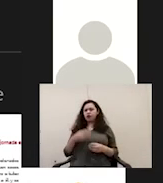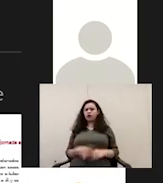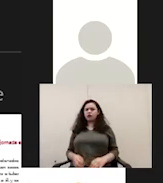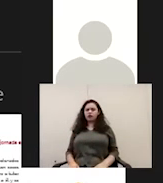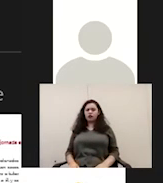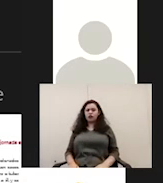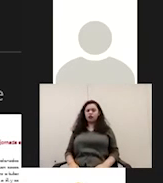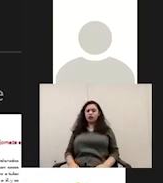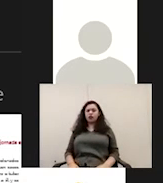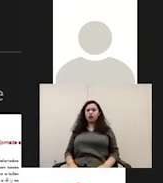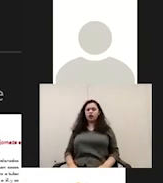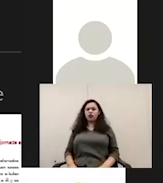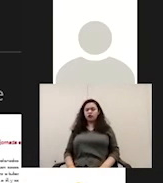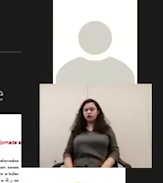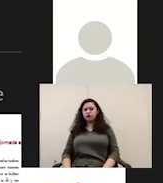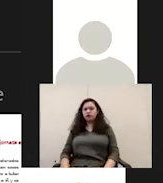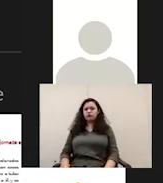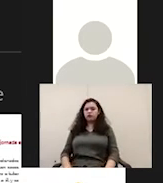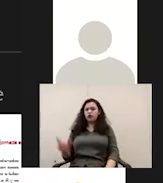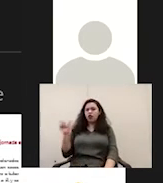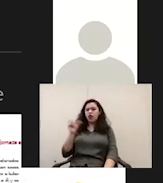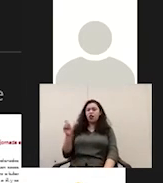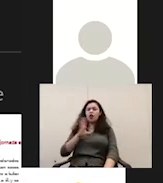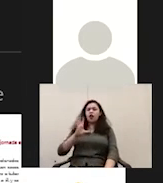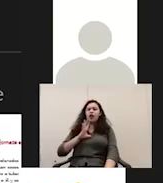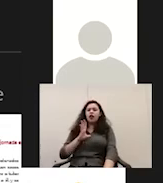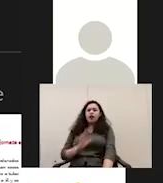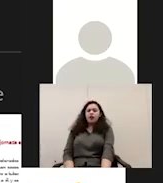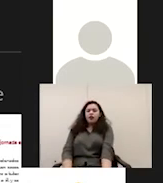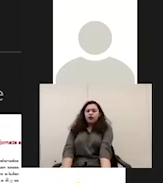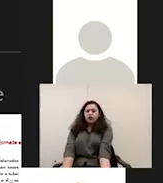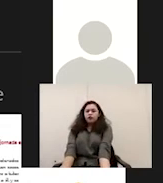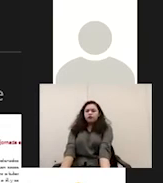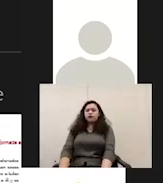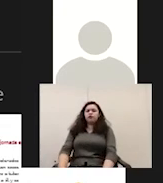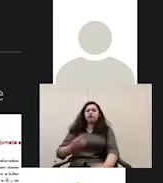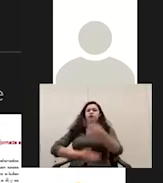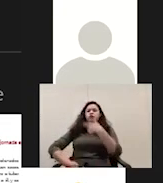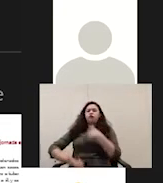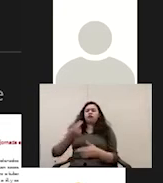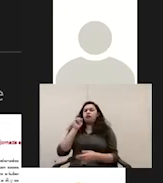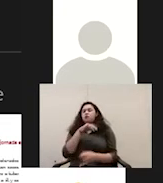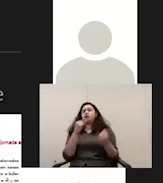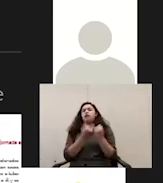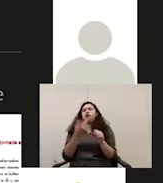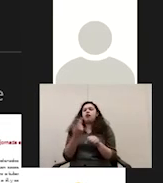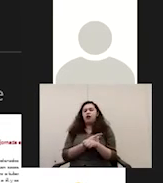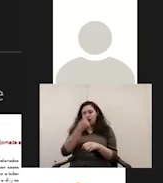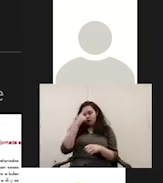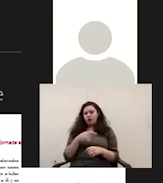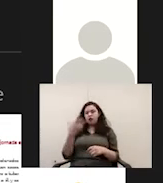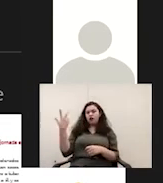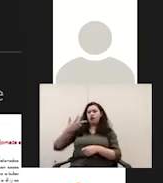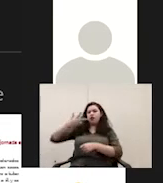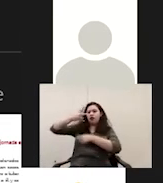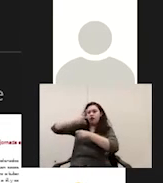nebulizaciones cuando ingresamos a algún lado. Es lo mismo que ocurría con las cámaras que en un